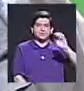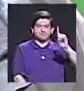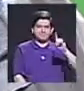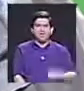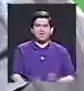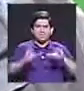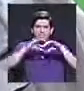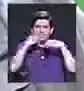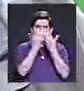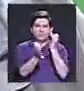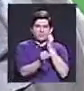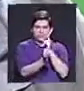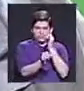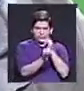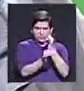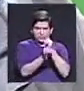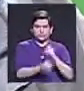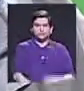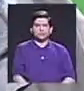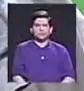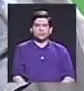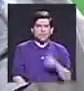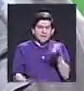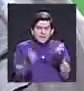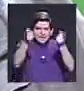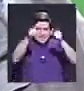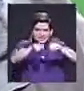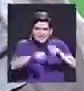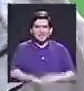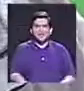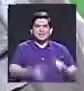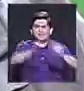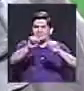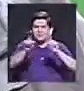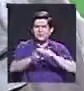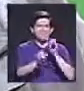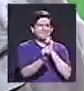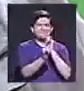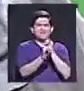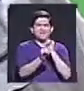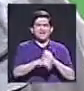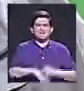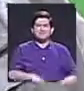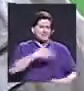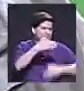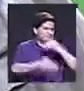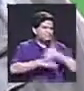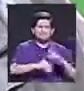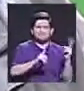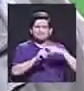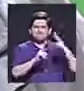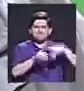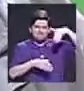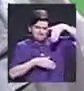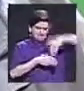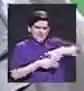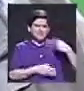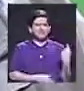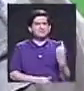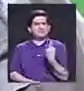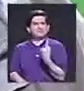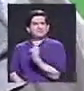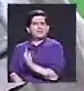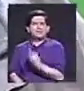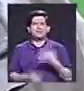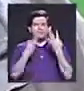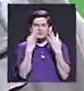la Comisión Institucional, ¿verdad? Ahí vamos a ver distintas instituciones accionando a lo interno de cada una de